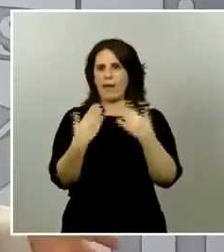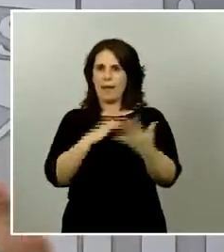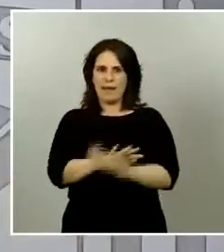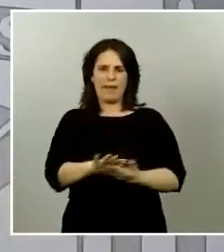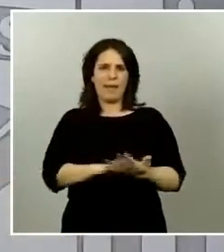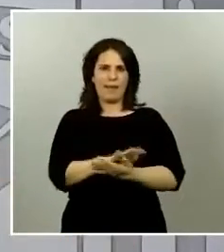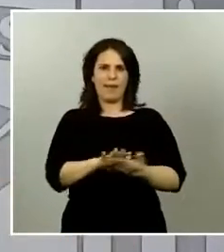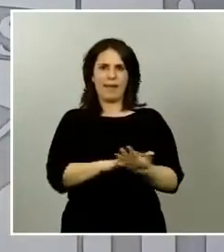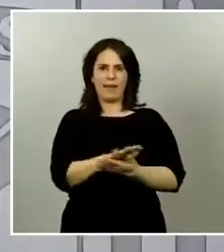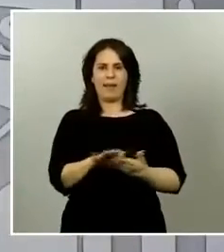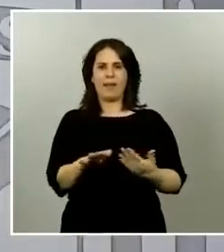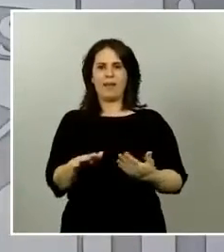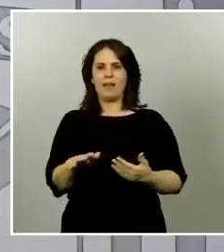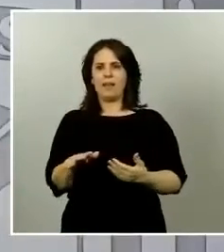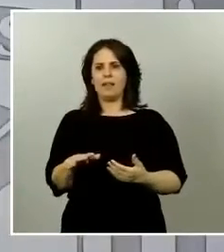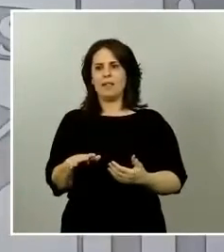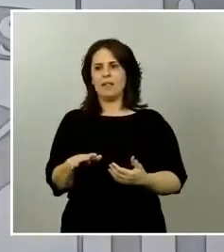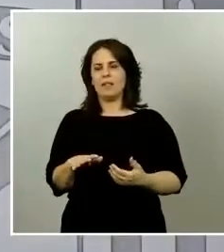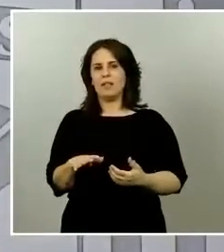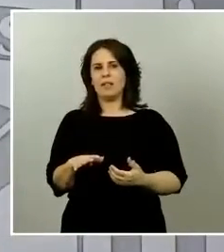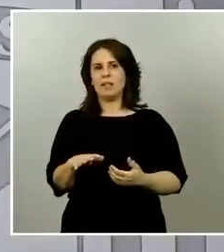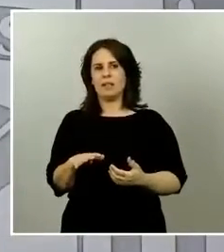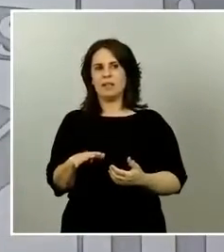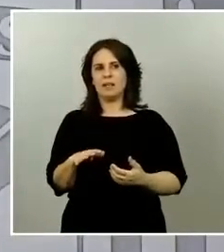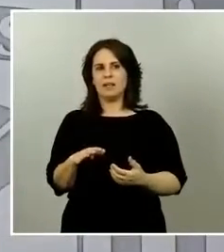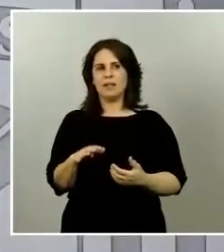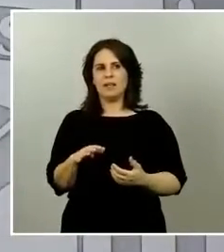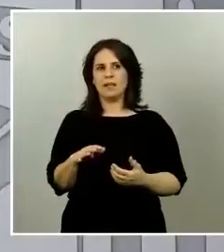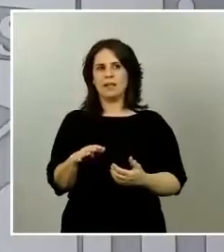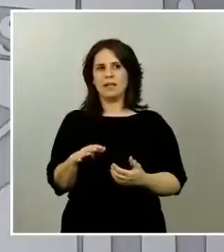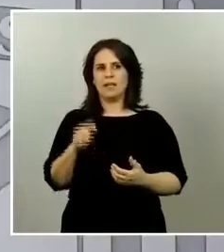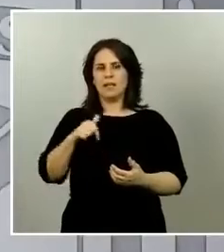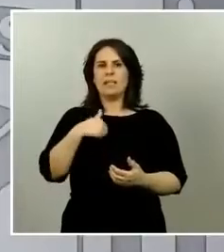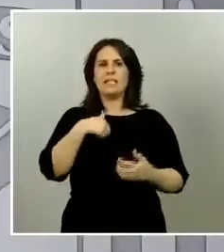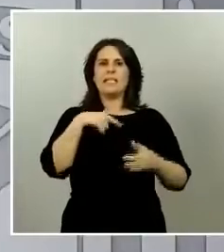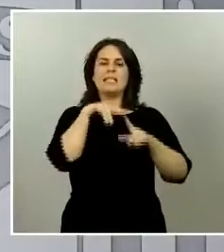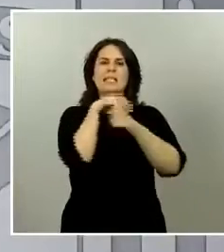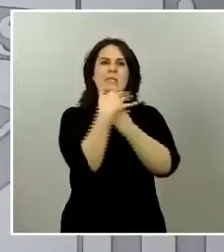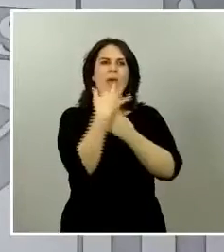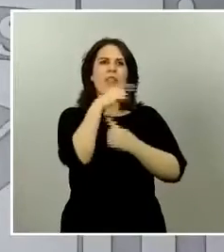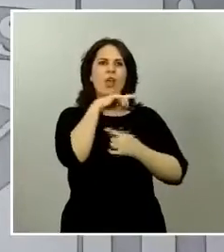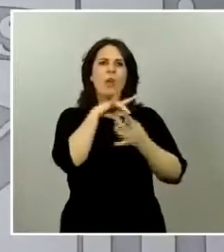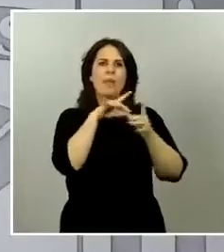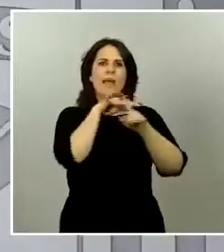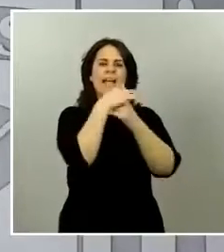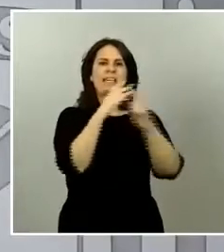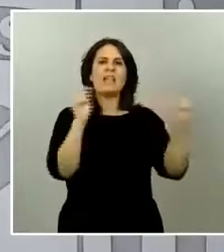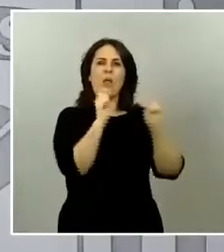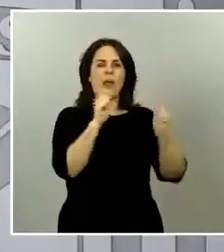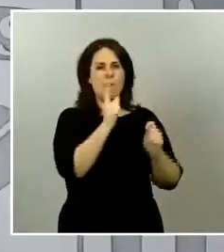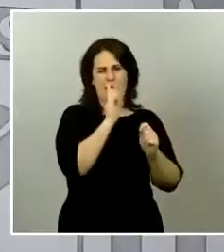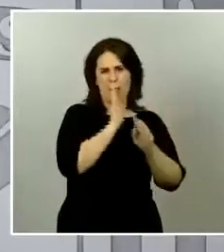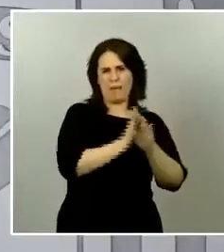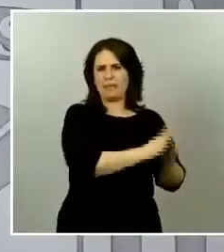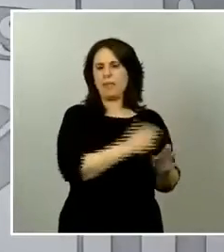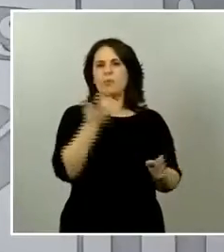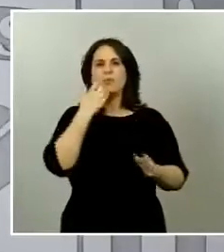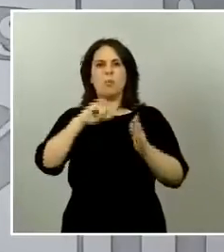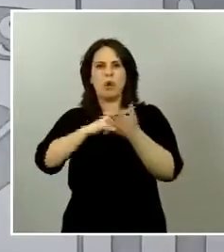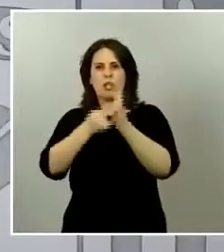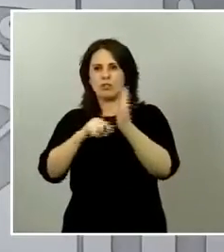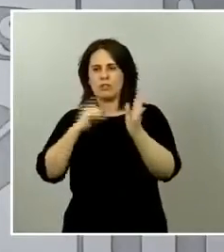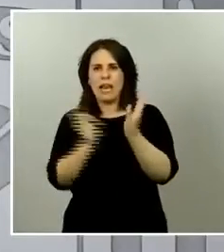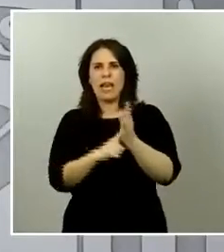que el Gobierno tiene necesidad de hablar, de dialogar, no en el marco del acuerdo del estado de